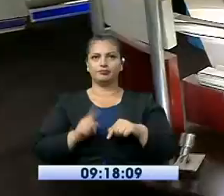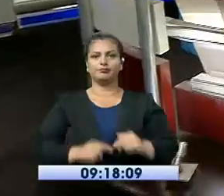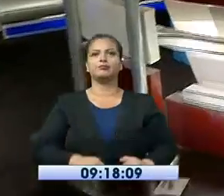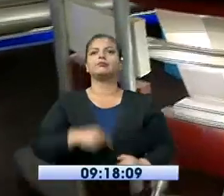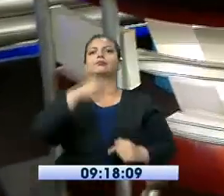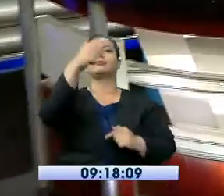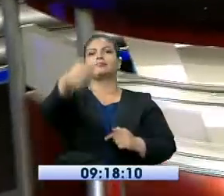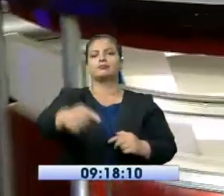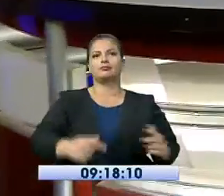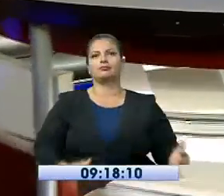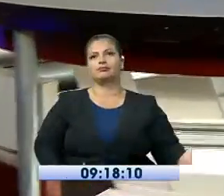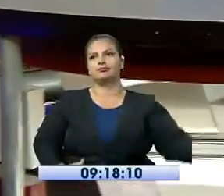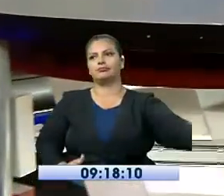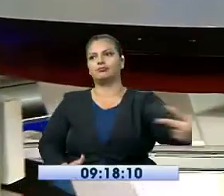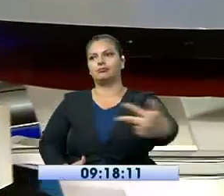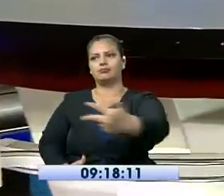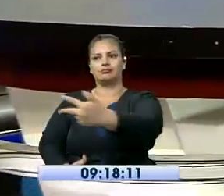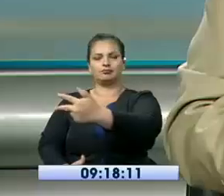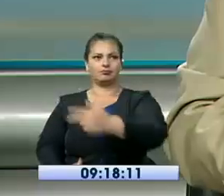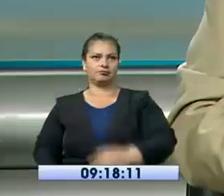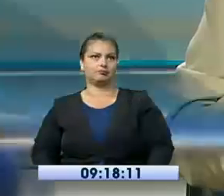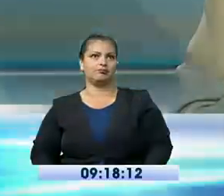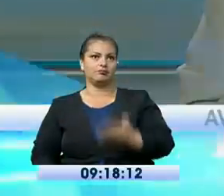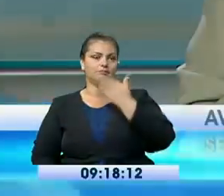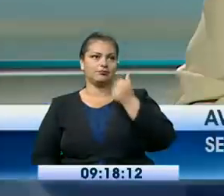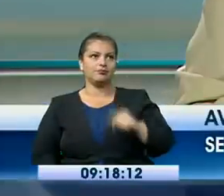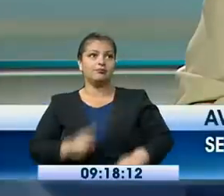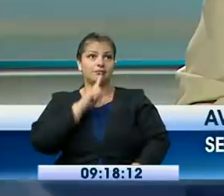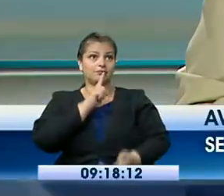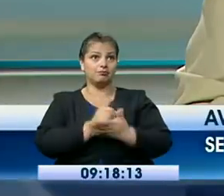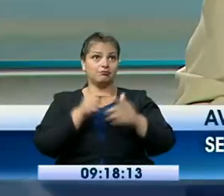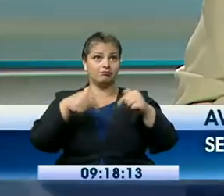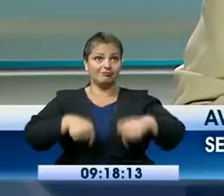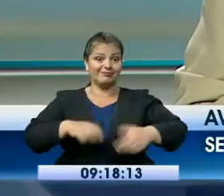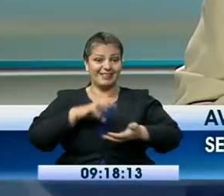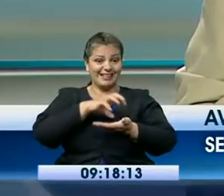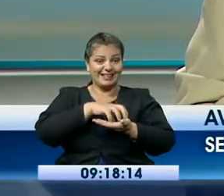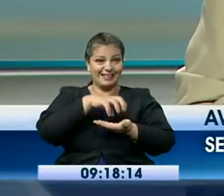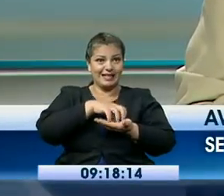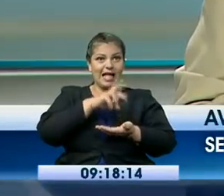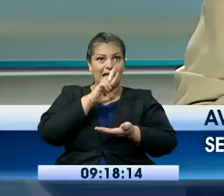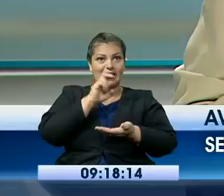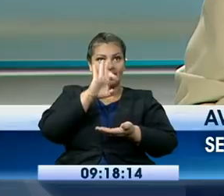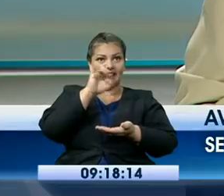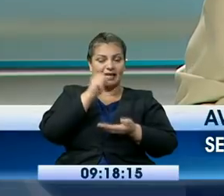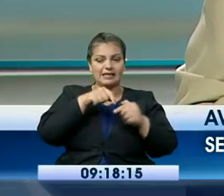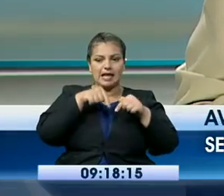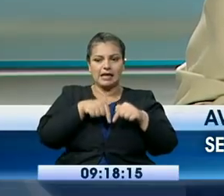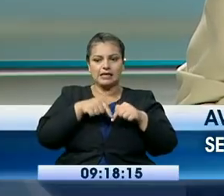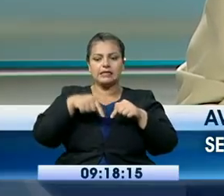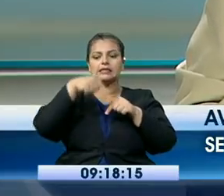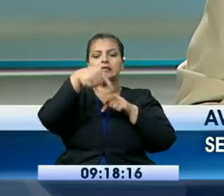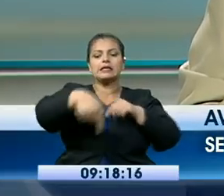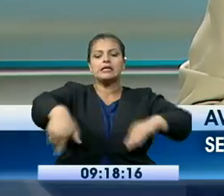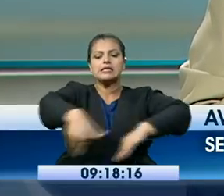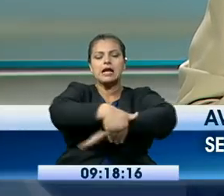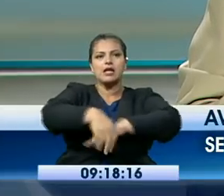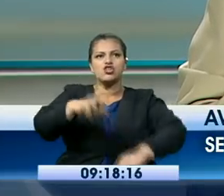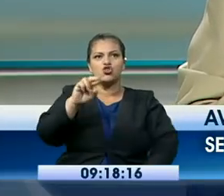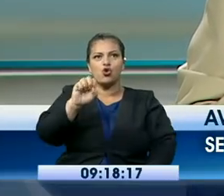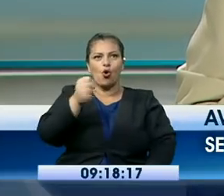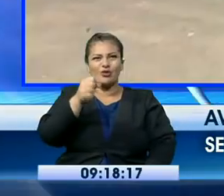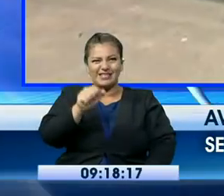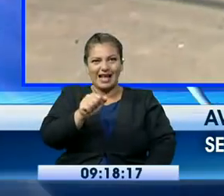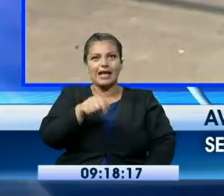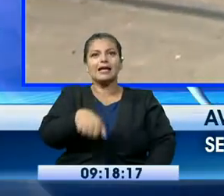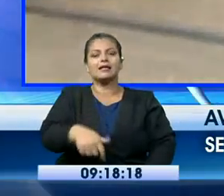no hay la menor duda que esa calle se ha constituido en un verdadero peligro para transeúntes y para incluso incluso para